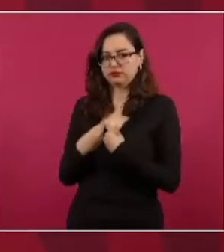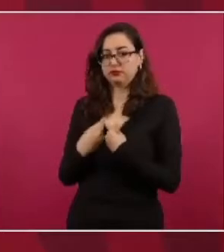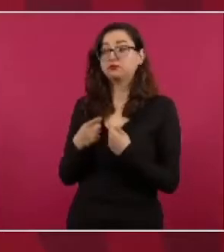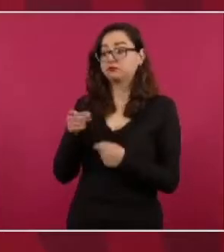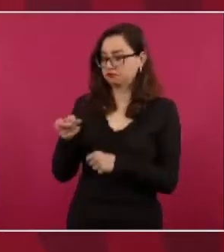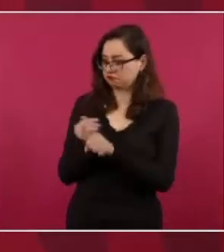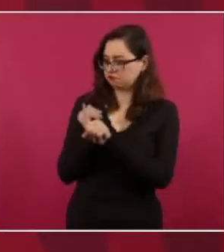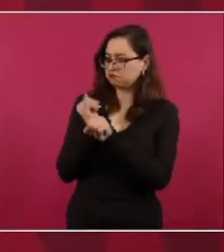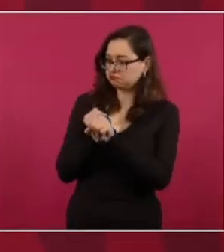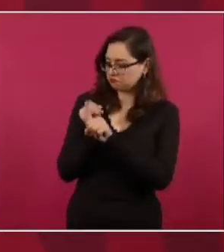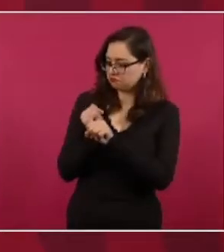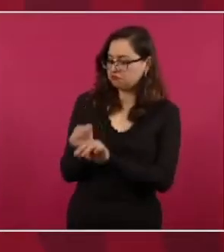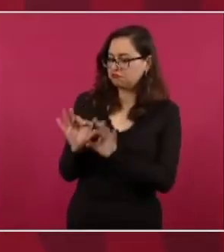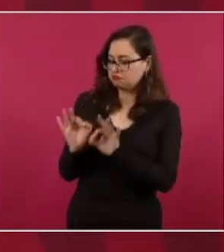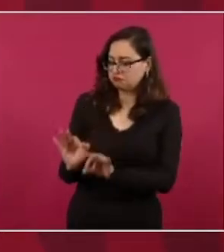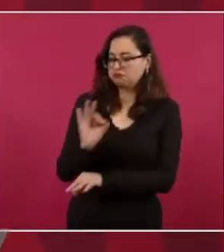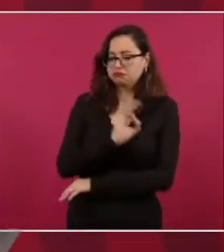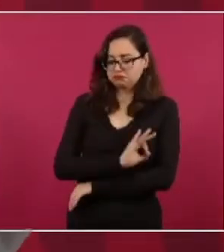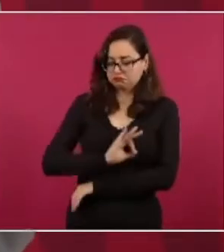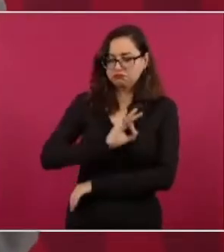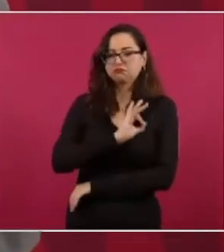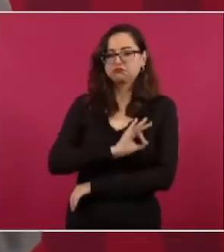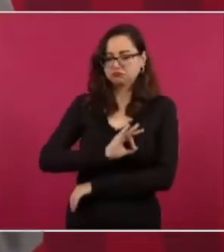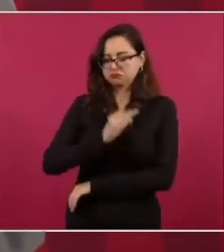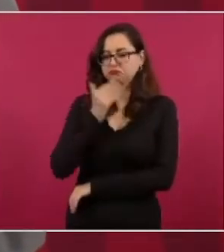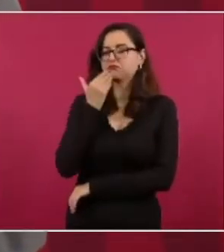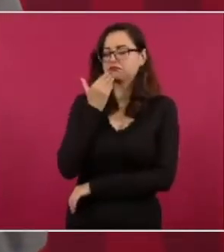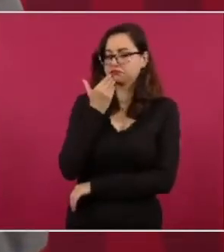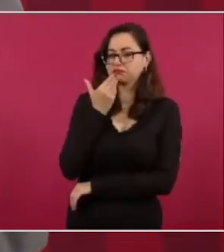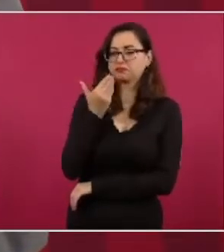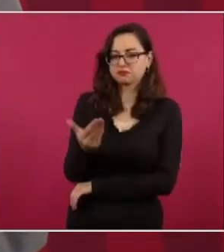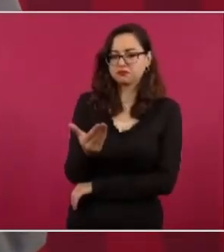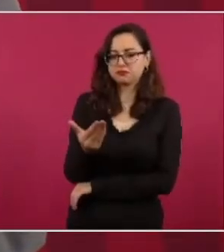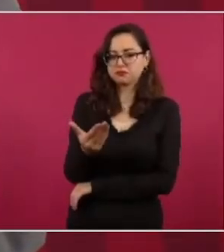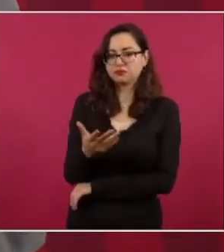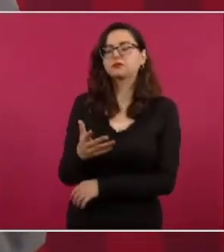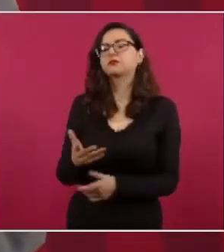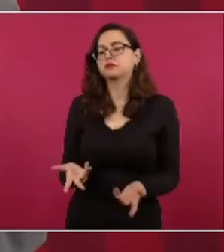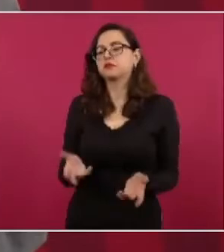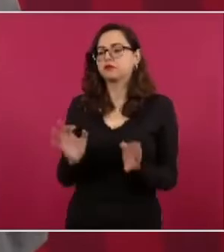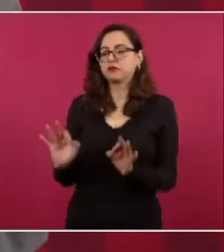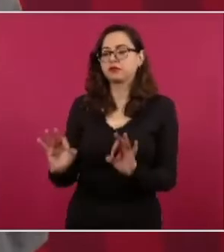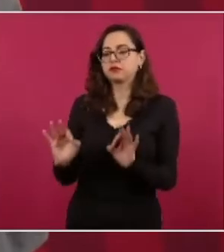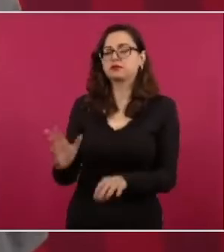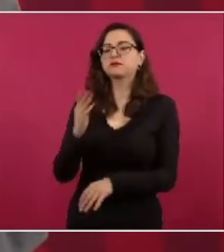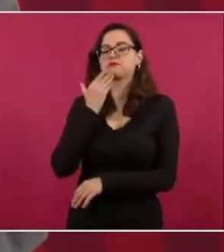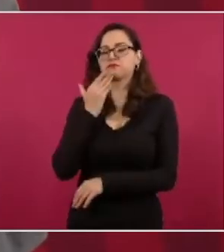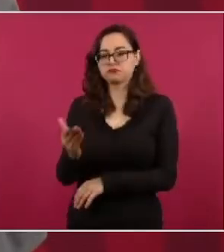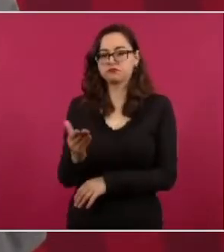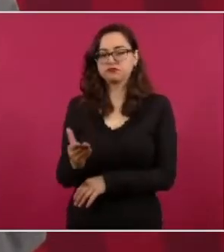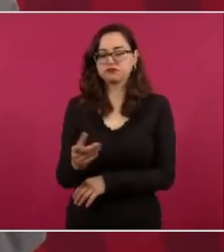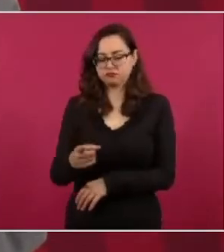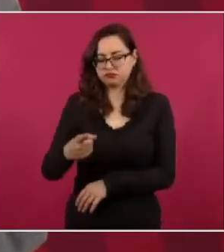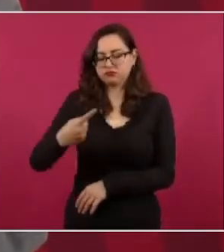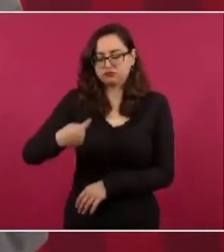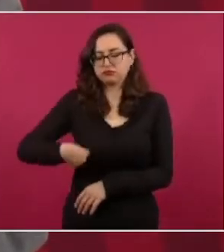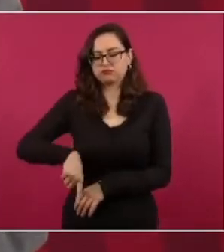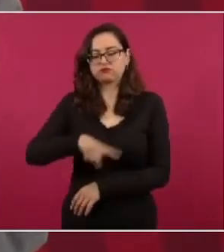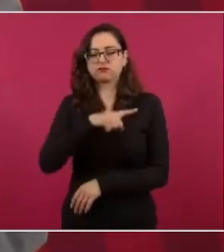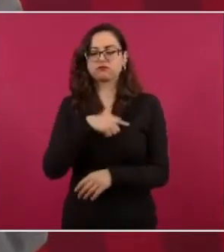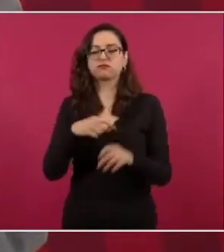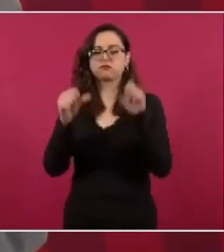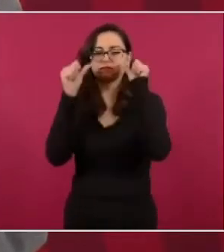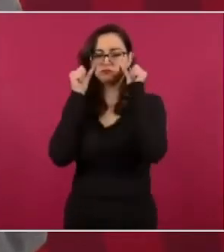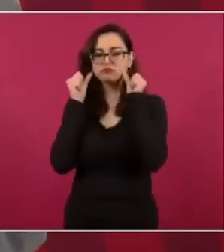Felicidades por tu investigación, es muy buena y sí vamos